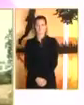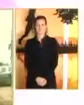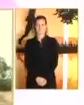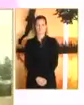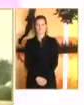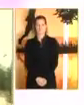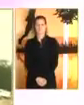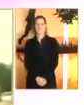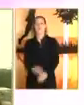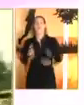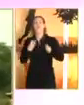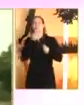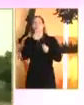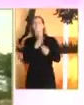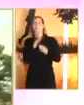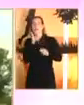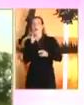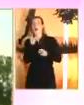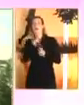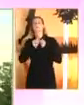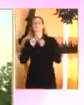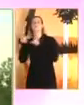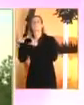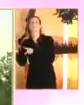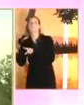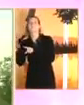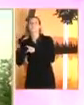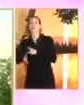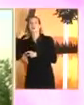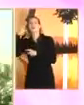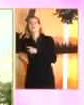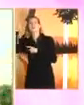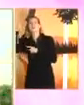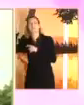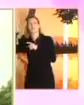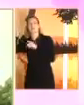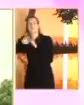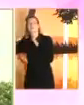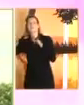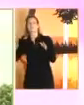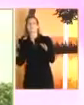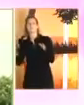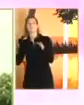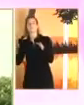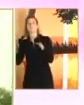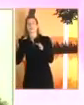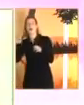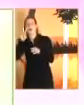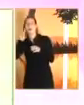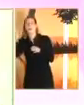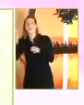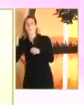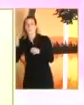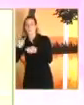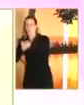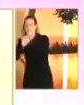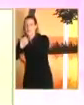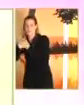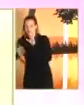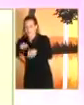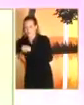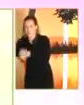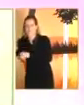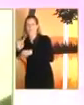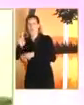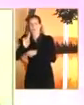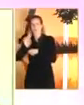Al vivir bien se traslada hasta la Sierra de Francia salmantina en busca de castañas, pero no vamos a salir al monte a buscarlas, ni tampoco se las vamos a